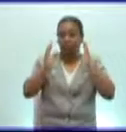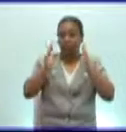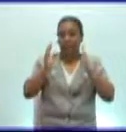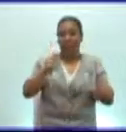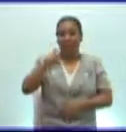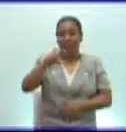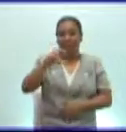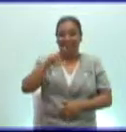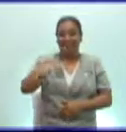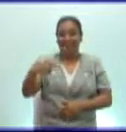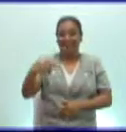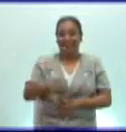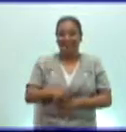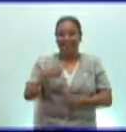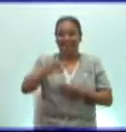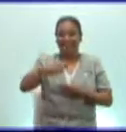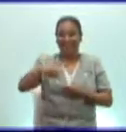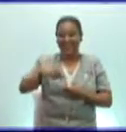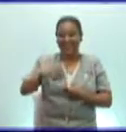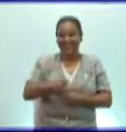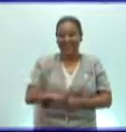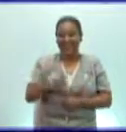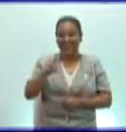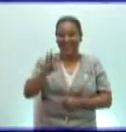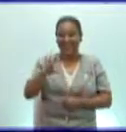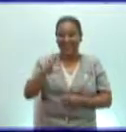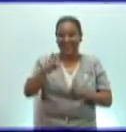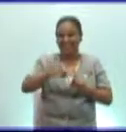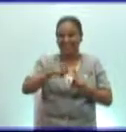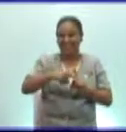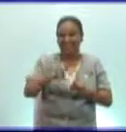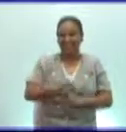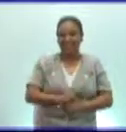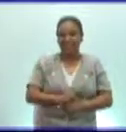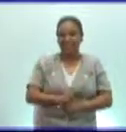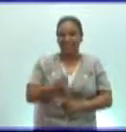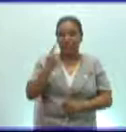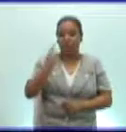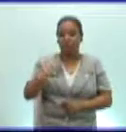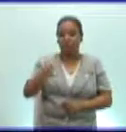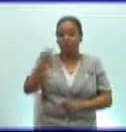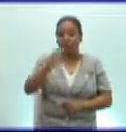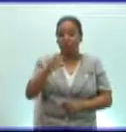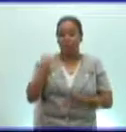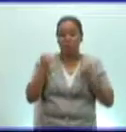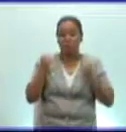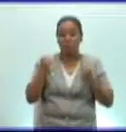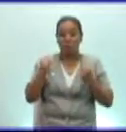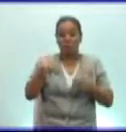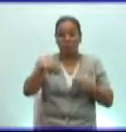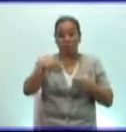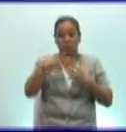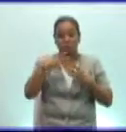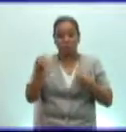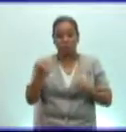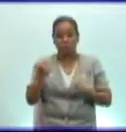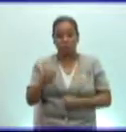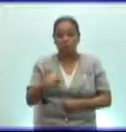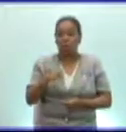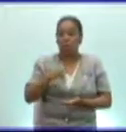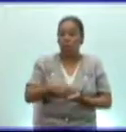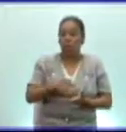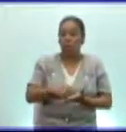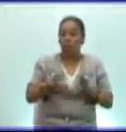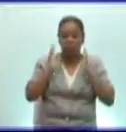hidrógeno en una disolución a 25 grados Celsius de un electrodo fuerte y soluble donde la concentración de ion